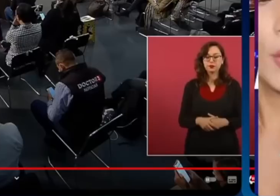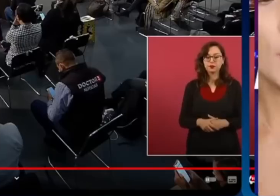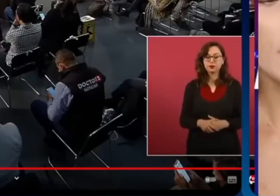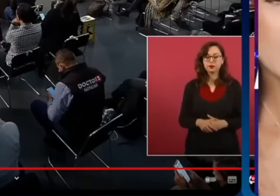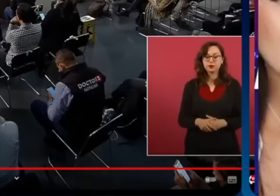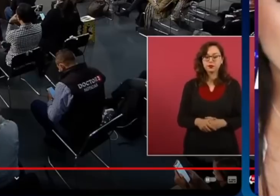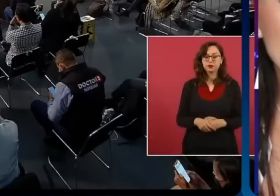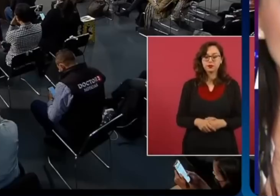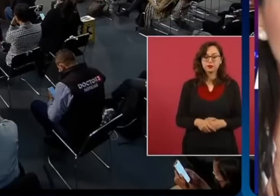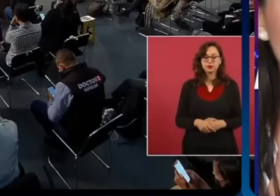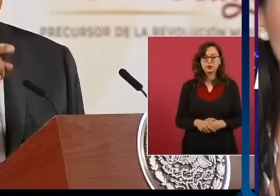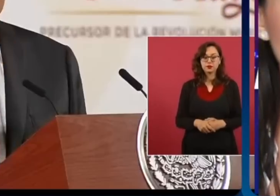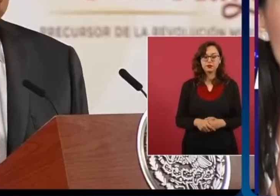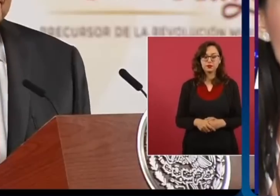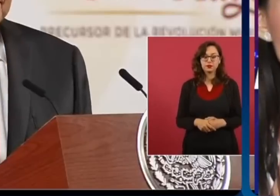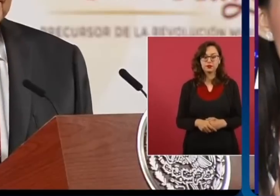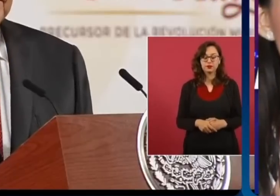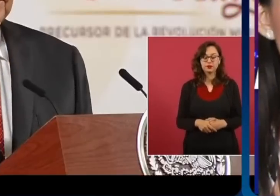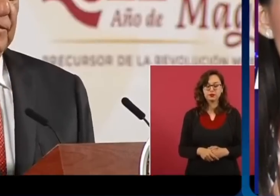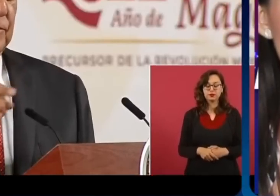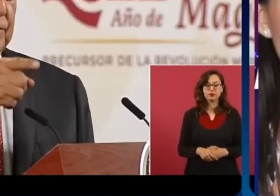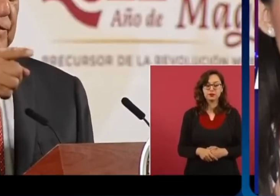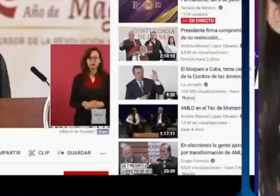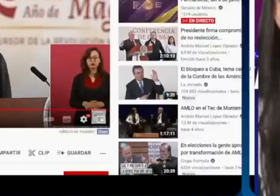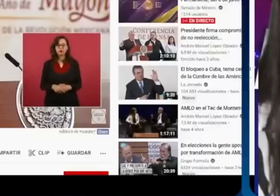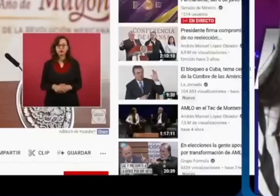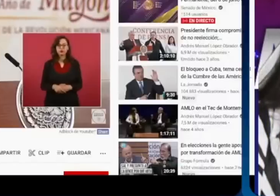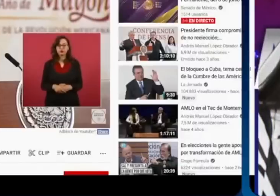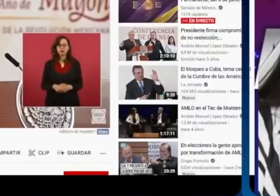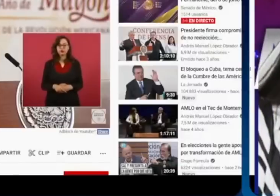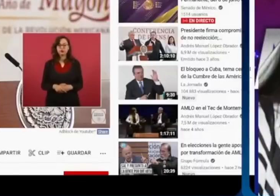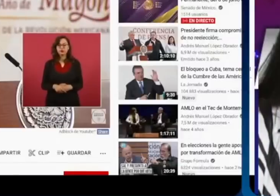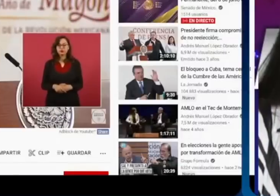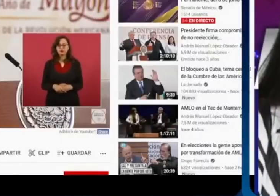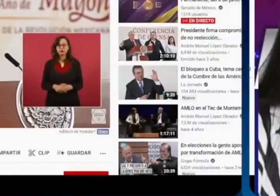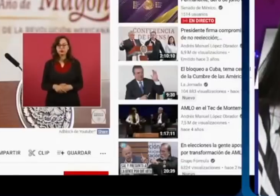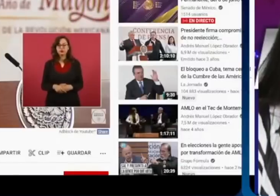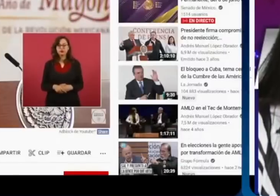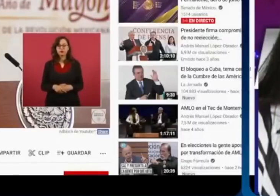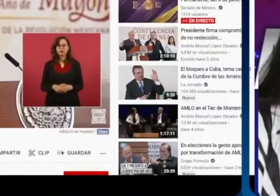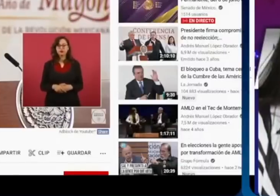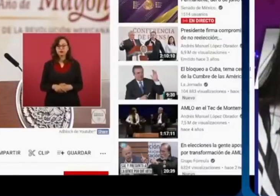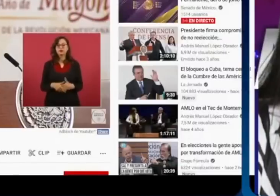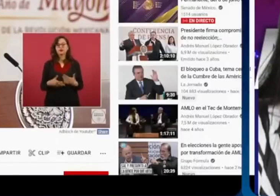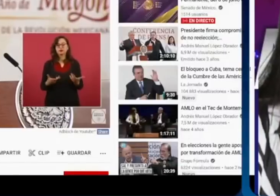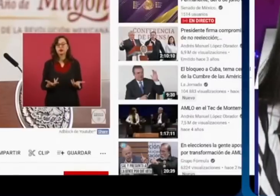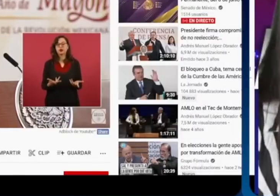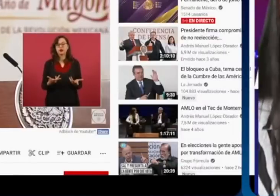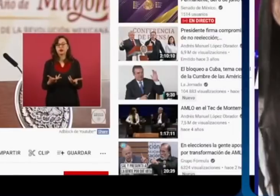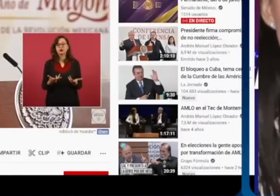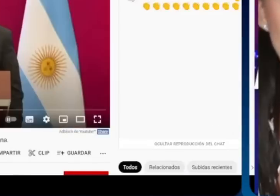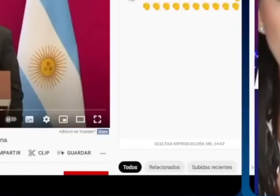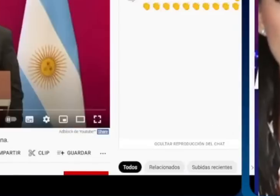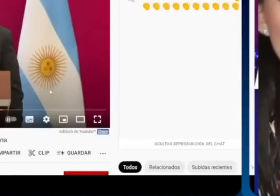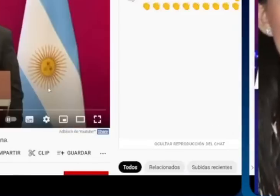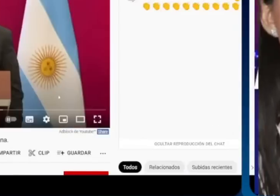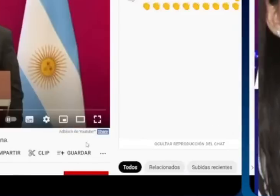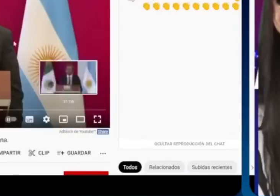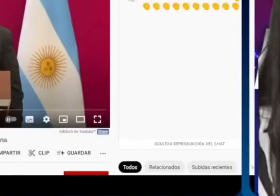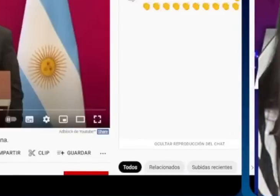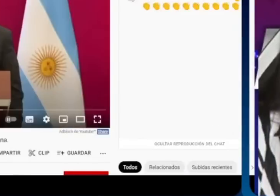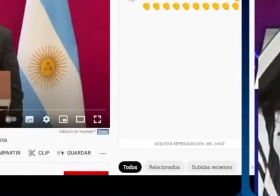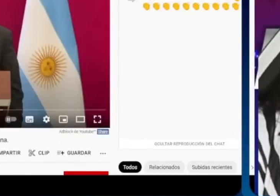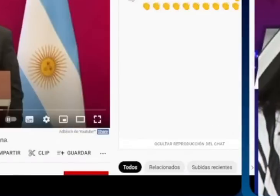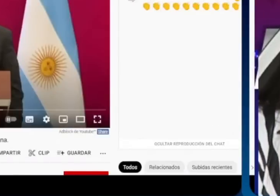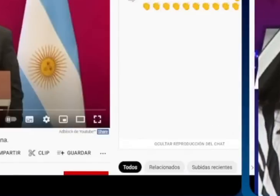bueno pues aquí está el mensaje y es que ustedes recordarán que hace unos meses el canciller de argentina estuvo aquí en